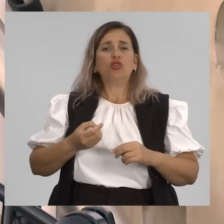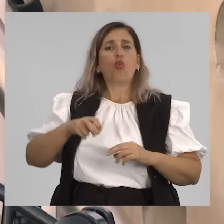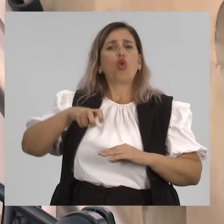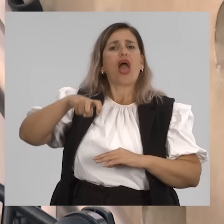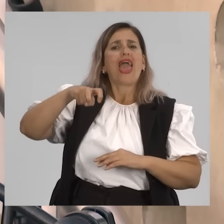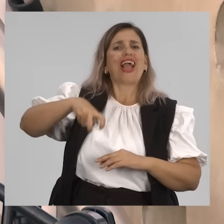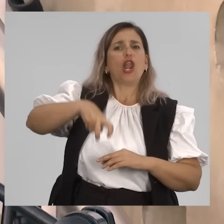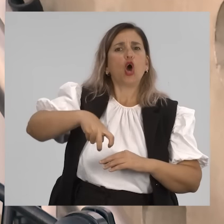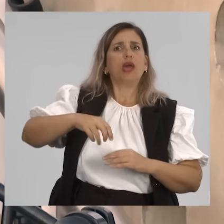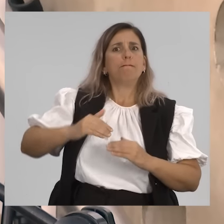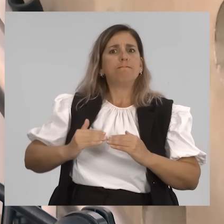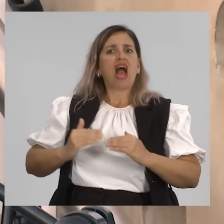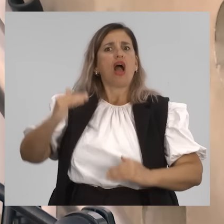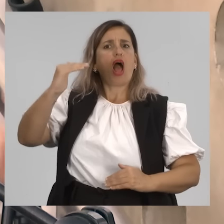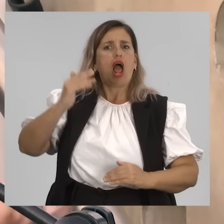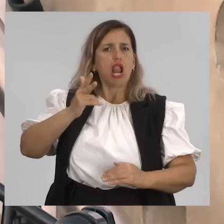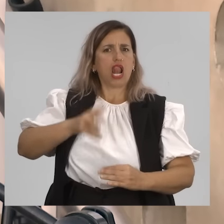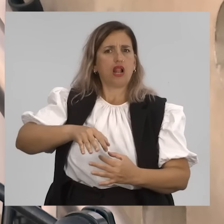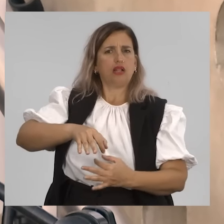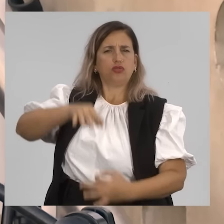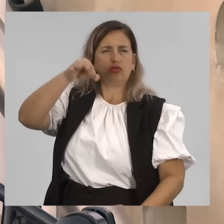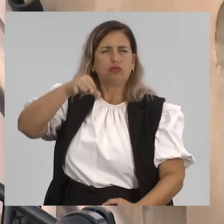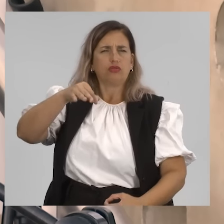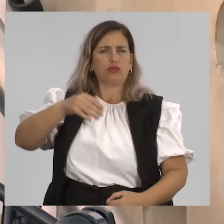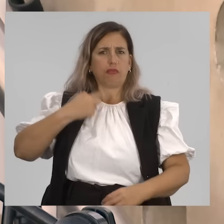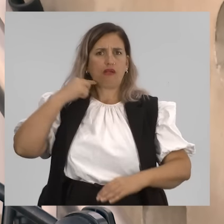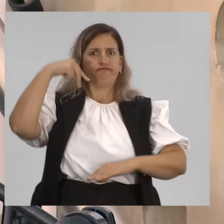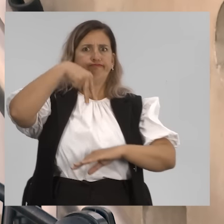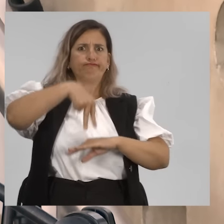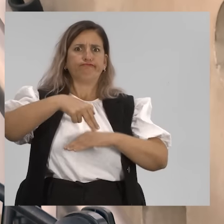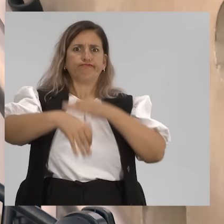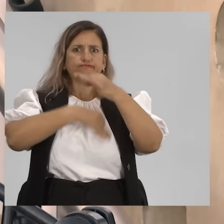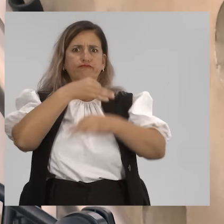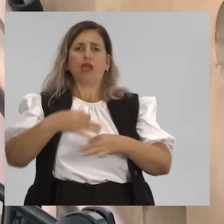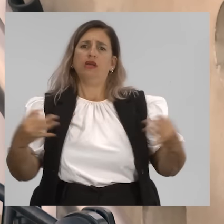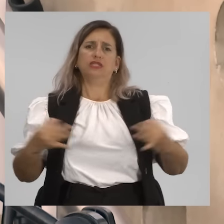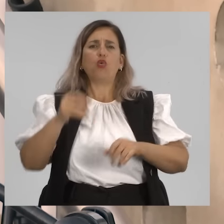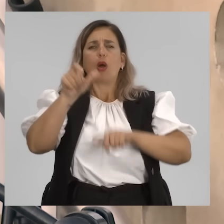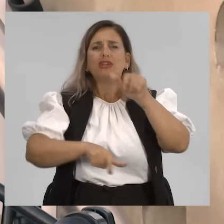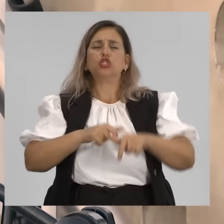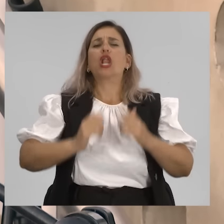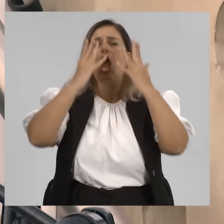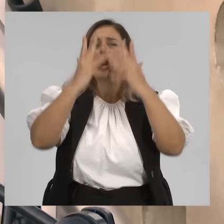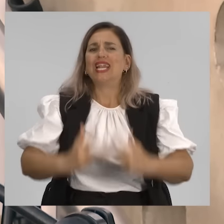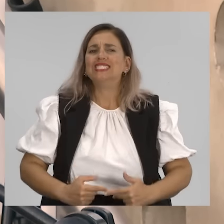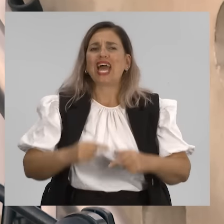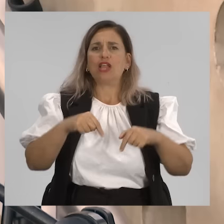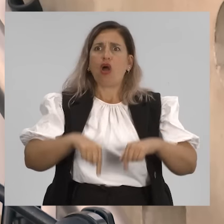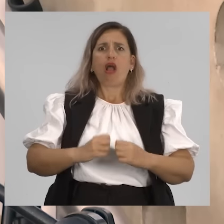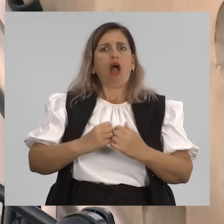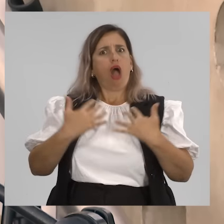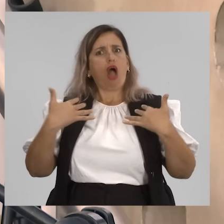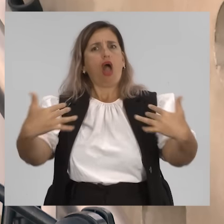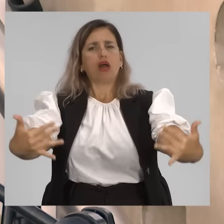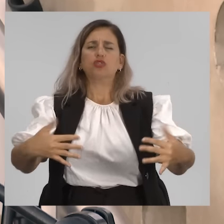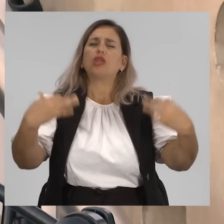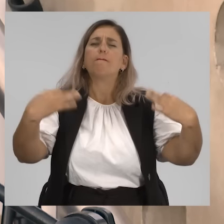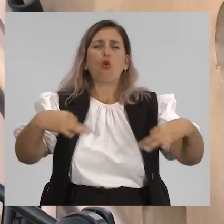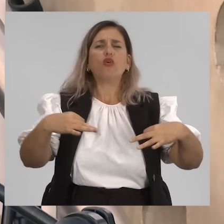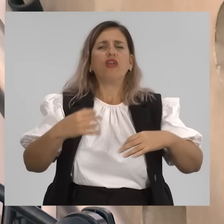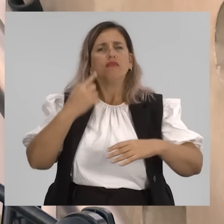escalones más arriba. Seguramente la gente que estaba planificando el acto hizo bien